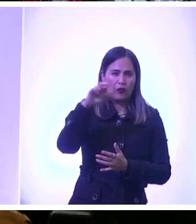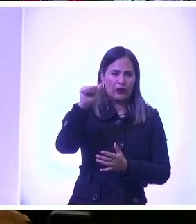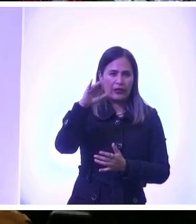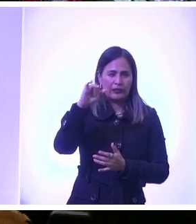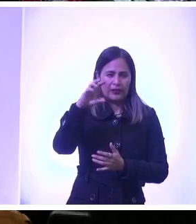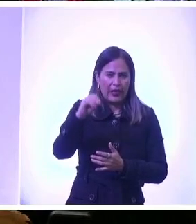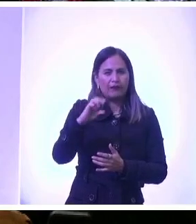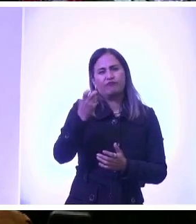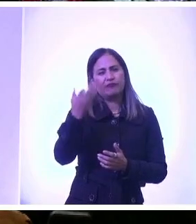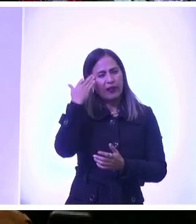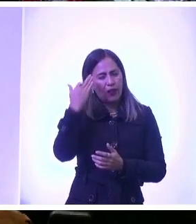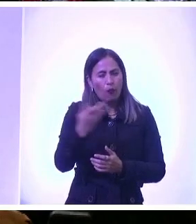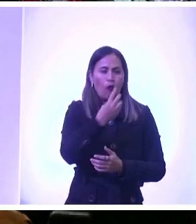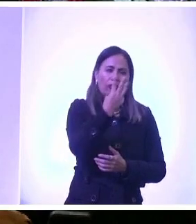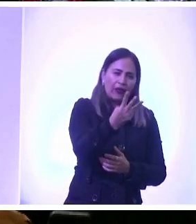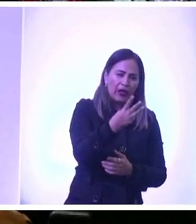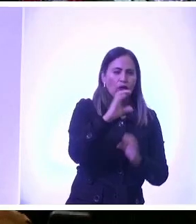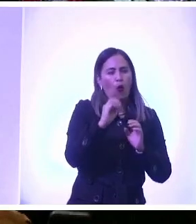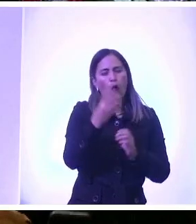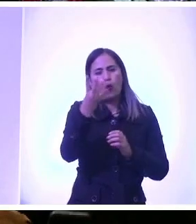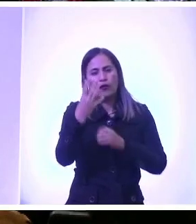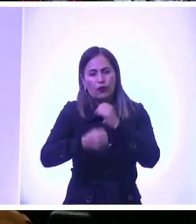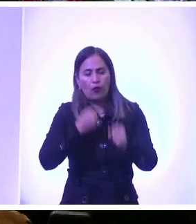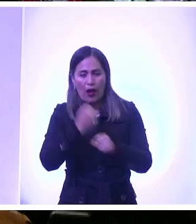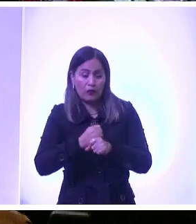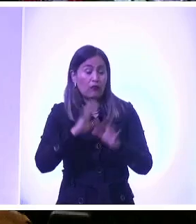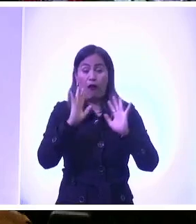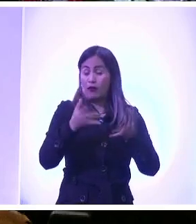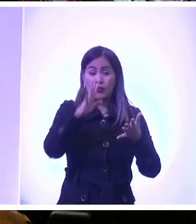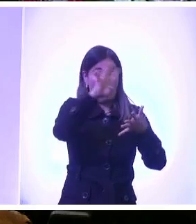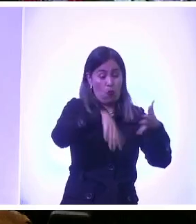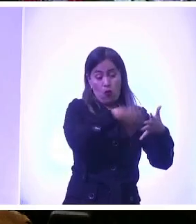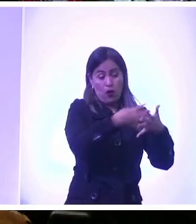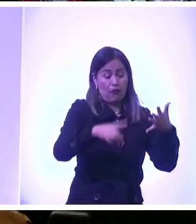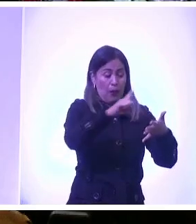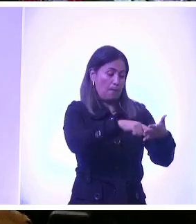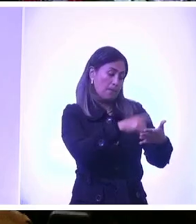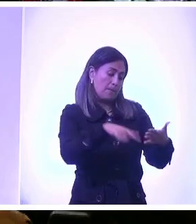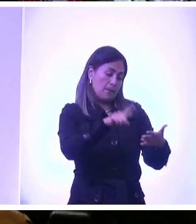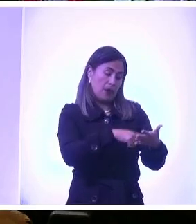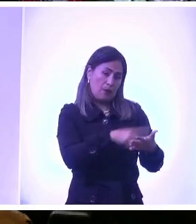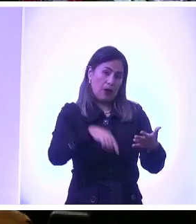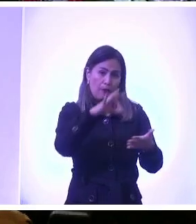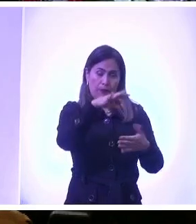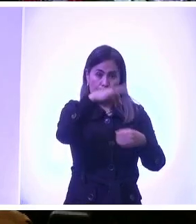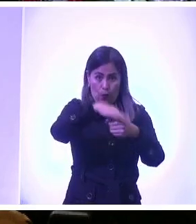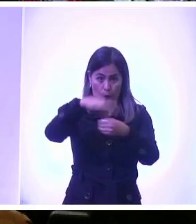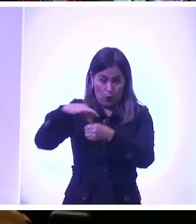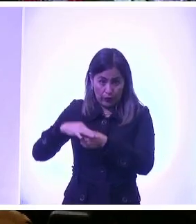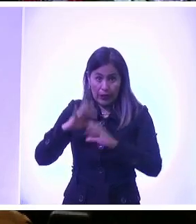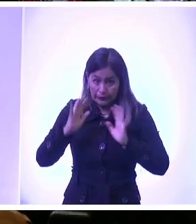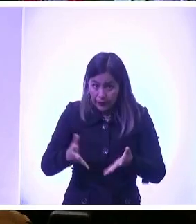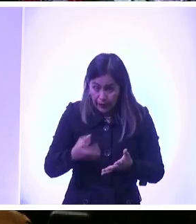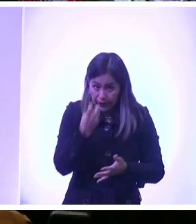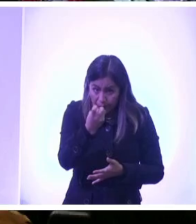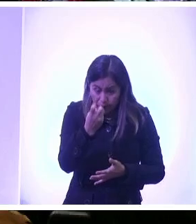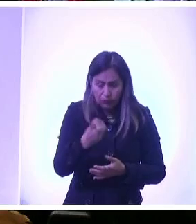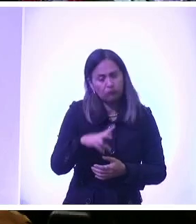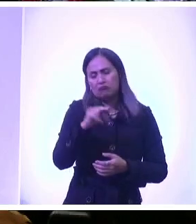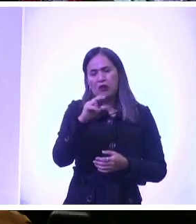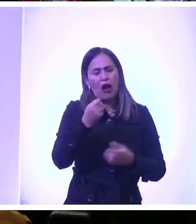tres o cu años que vamos a votar y tachamos un logotipo y un una serie de personas que realmente ni conocemos en las urnas conocemos